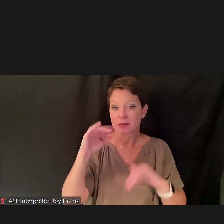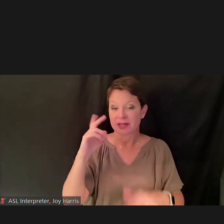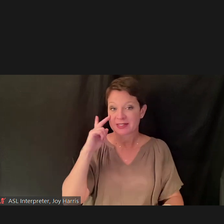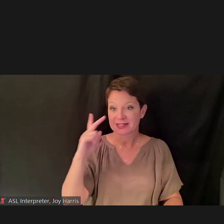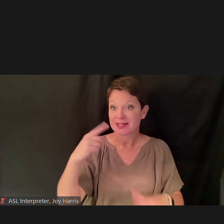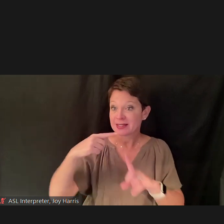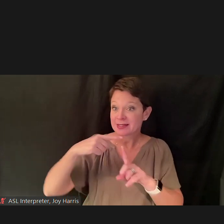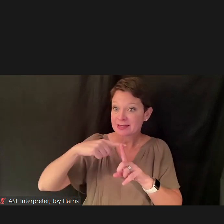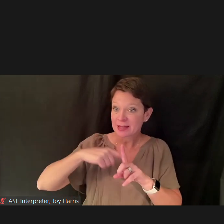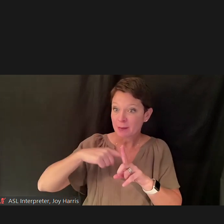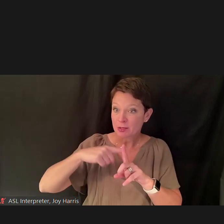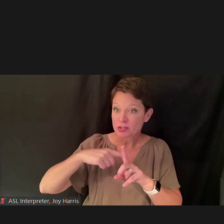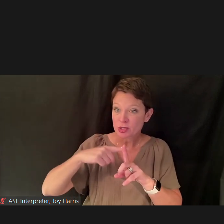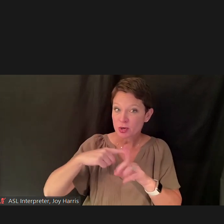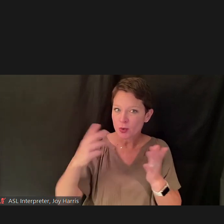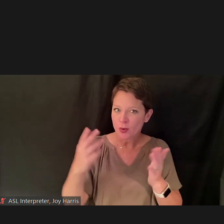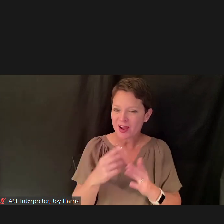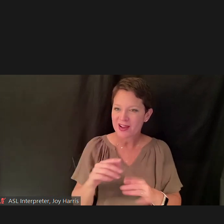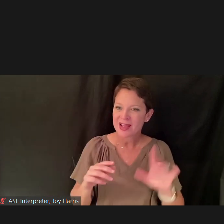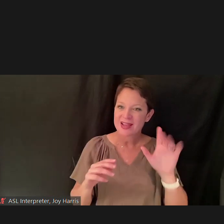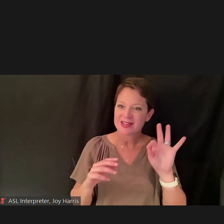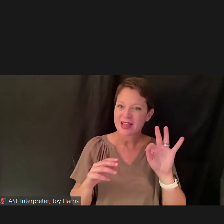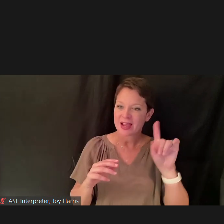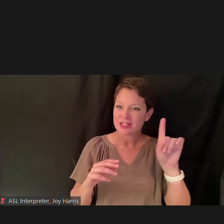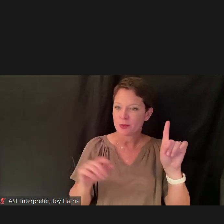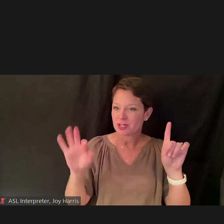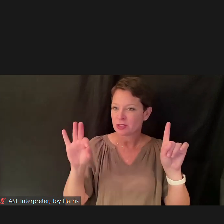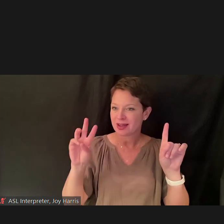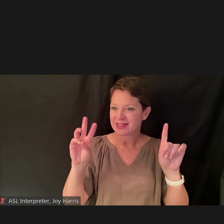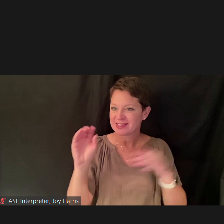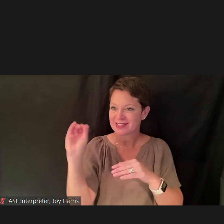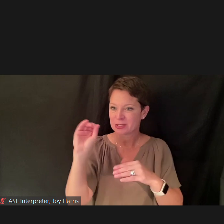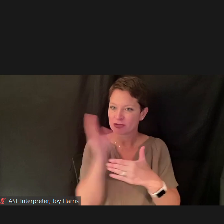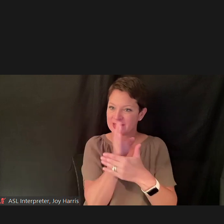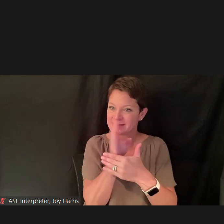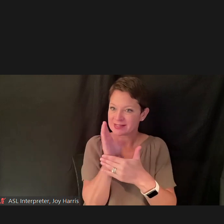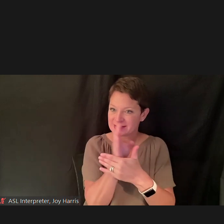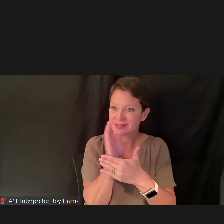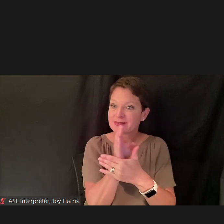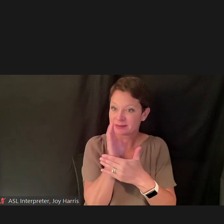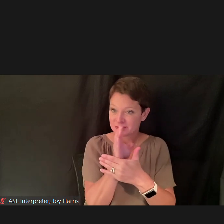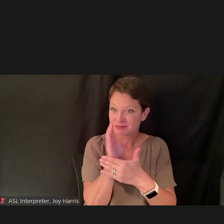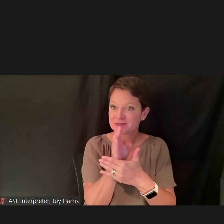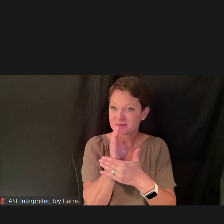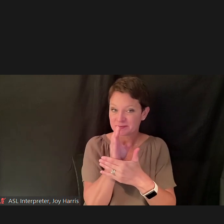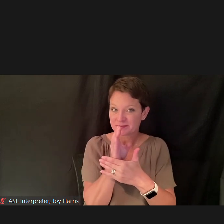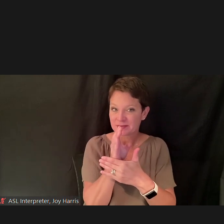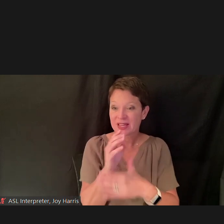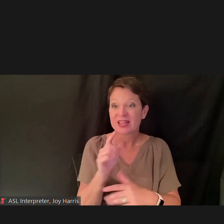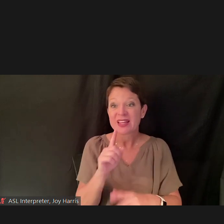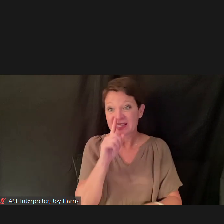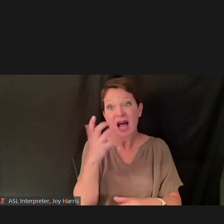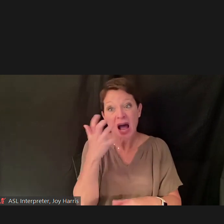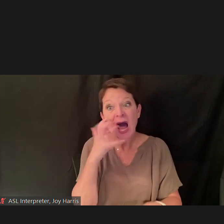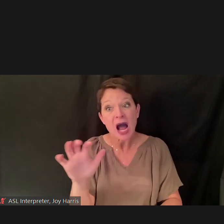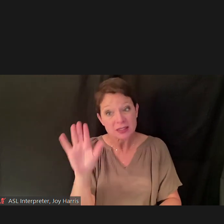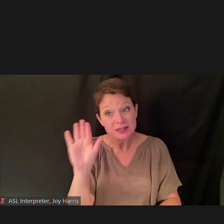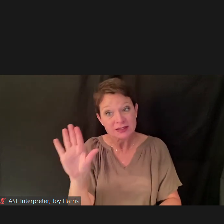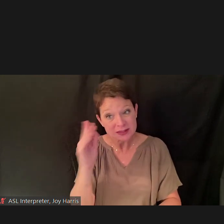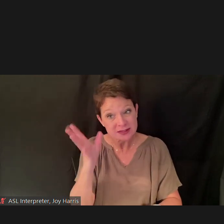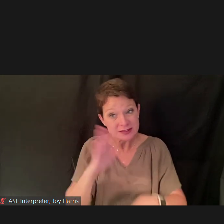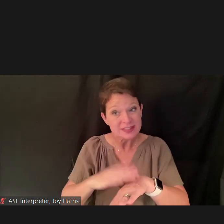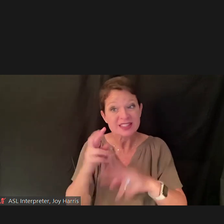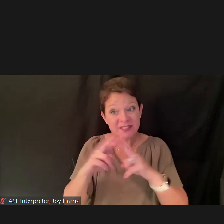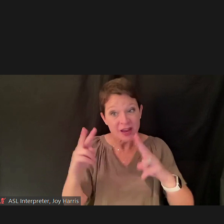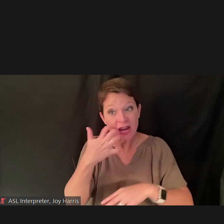En el futuro esperamos que las temperaturas suban entre 91 a 95 grados, y eso